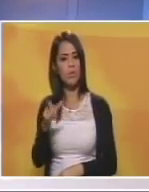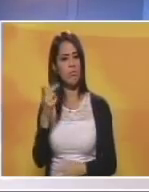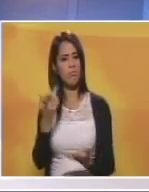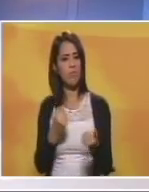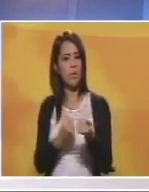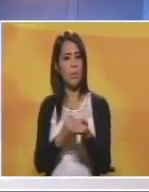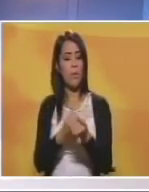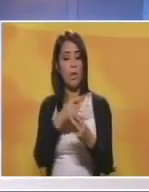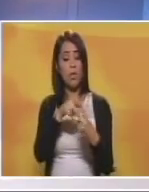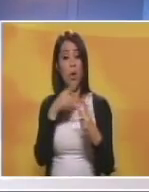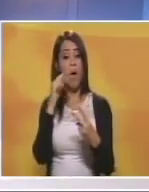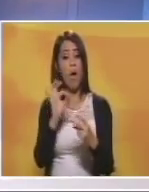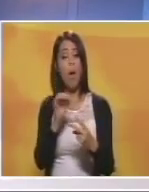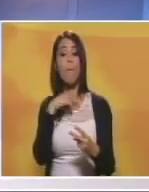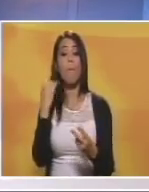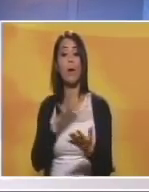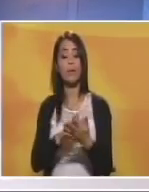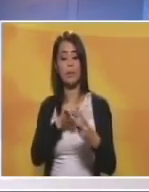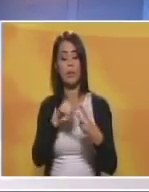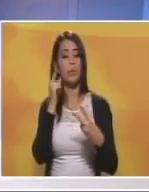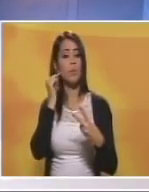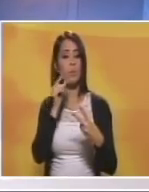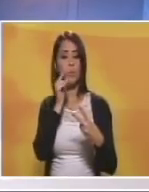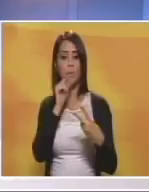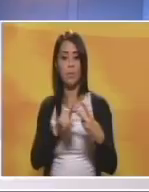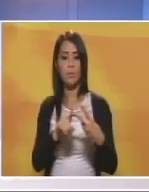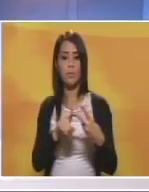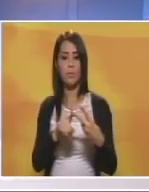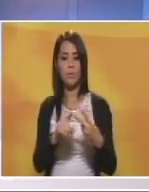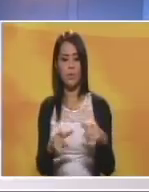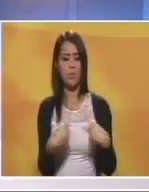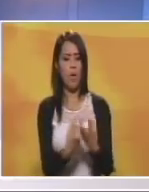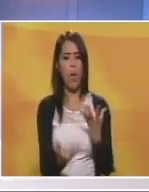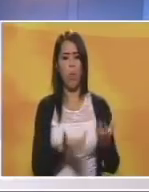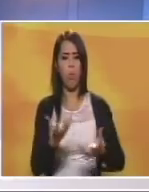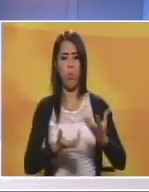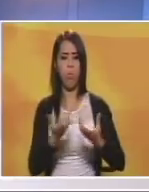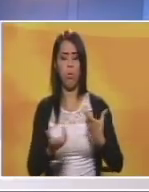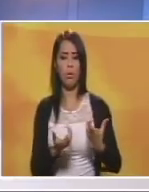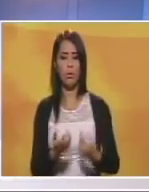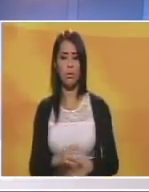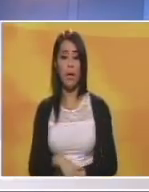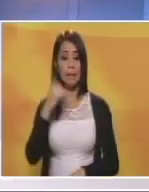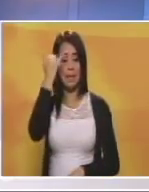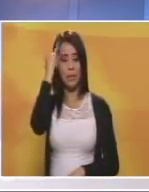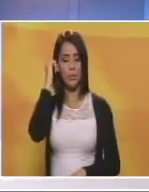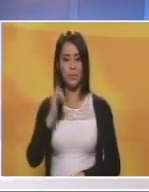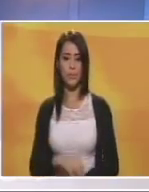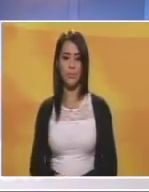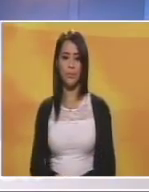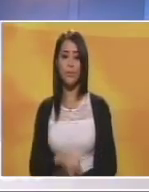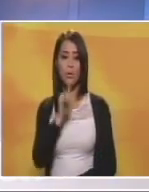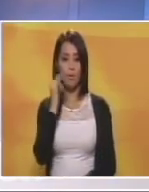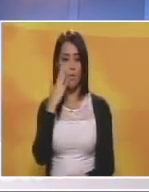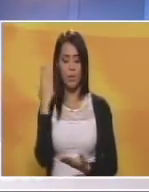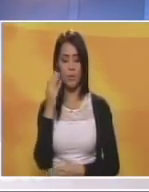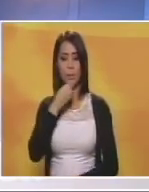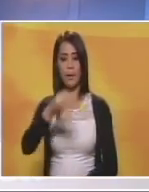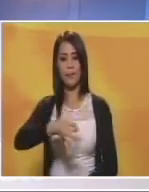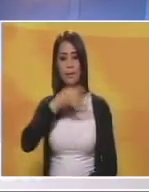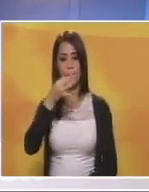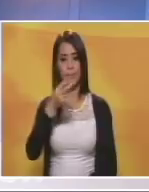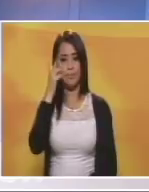el doble homicidio de José Sosa y Jacqueline Gobella, hallados calcinados en el sector Guaremal de Yaracuy. Ángel López nos tiene los detalles. Muy